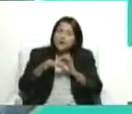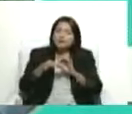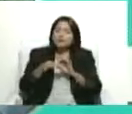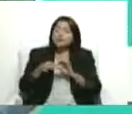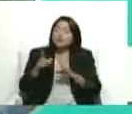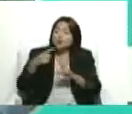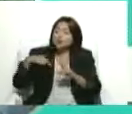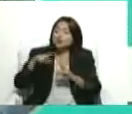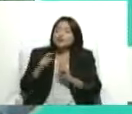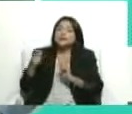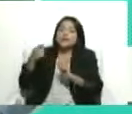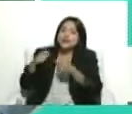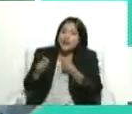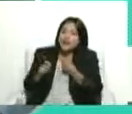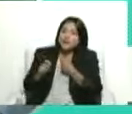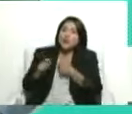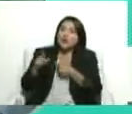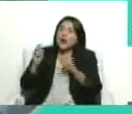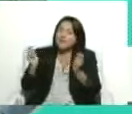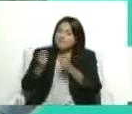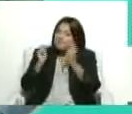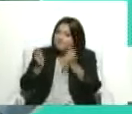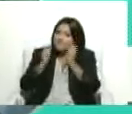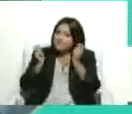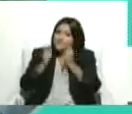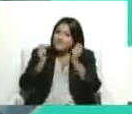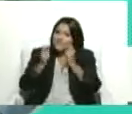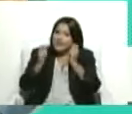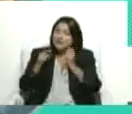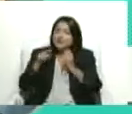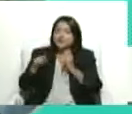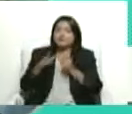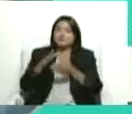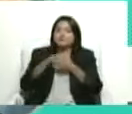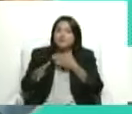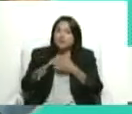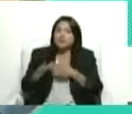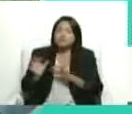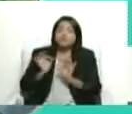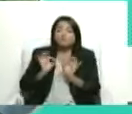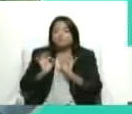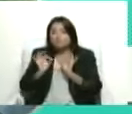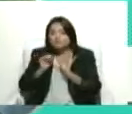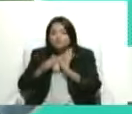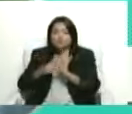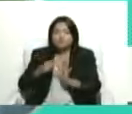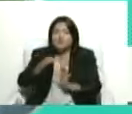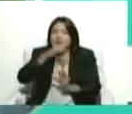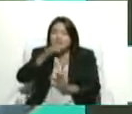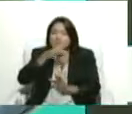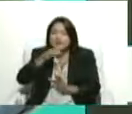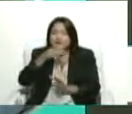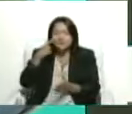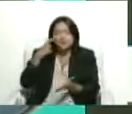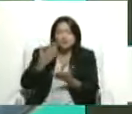de desarrollar una campaña lo más amplia posible desde el punto de vista estético, desde el punto de vista argumentativo, desde el punto de vista